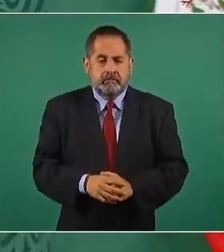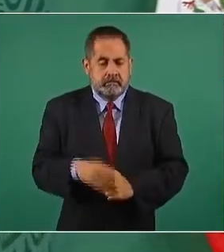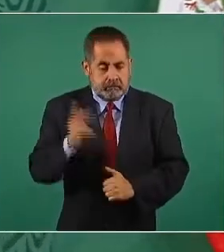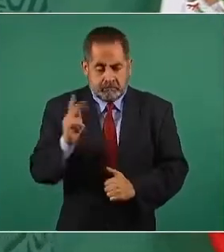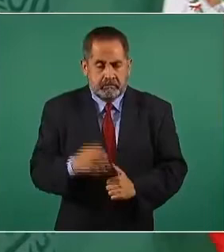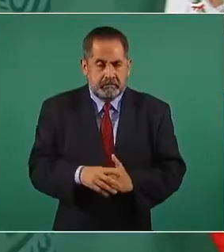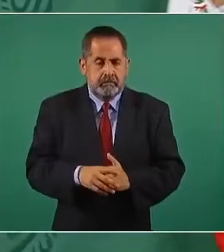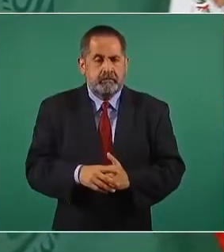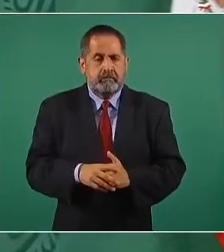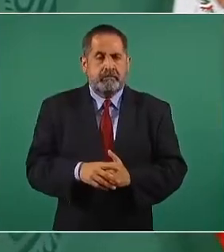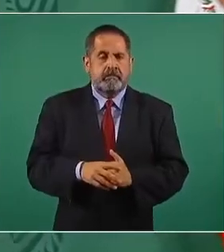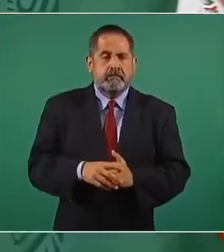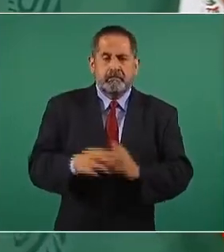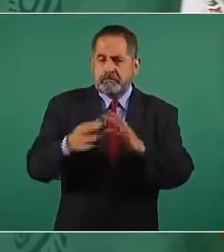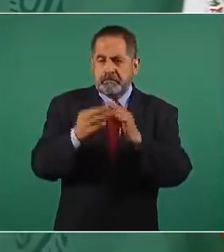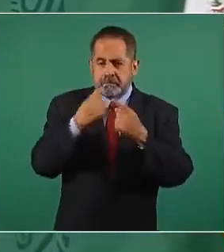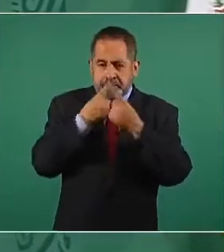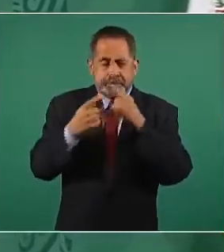Pero la crítica es